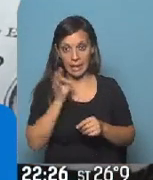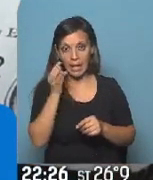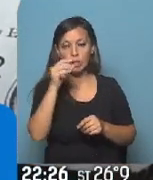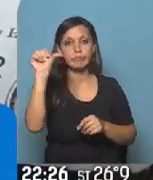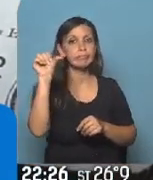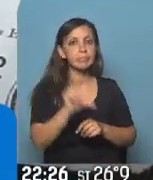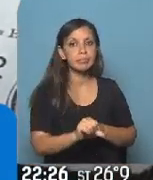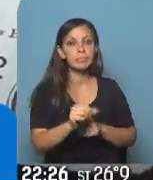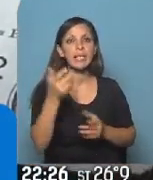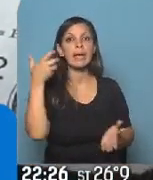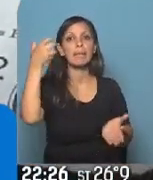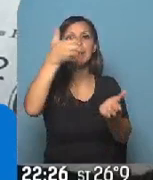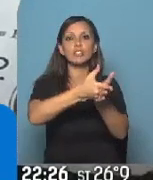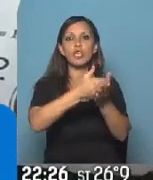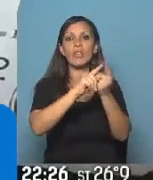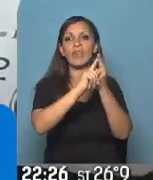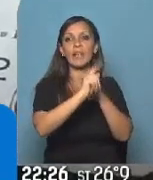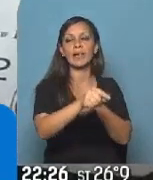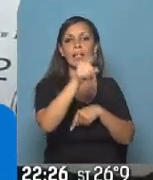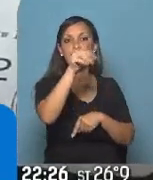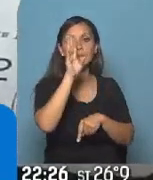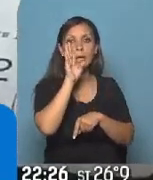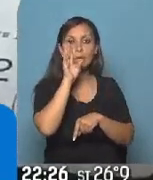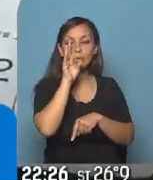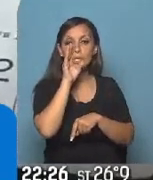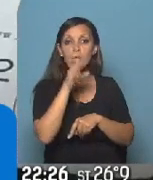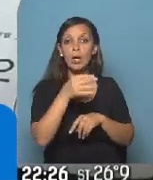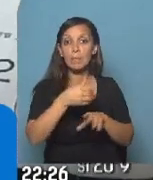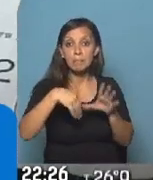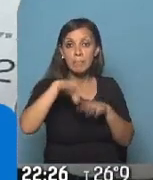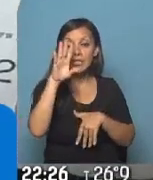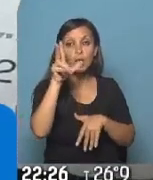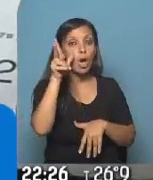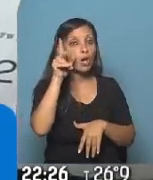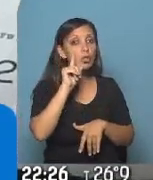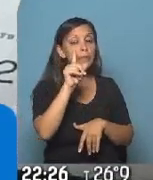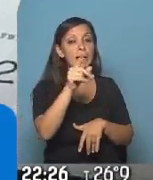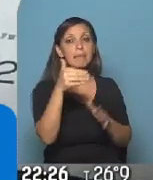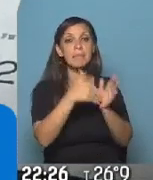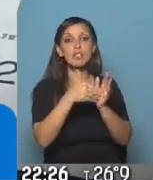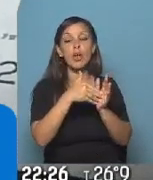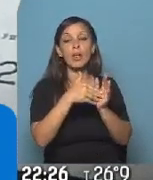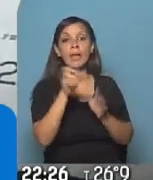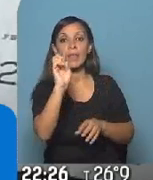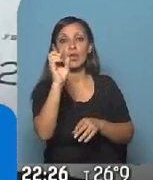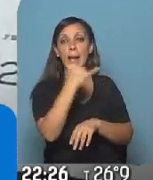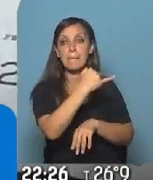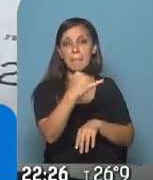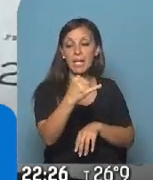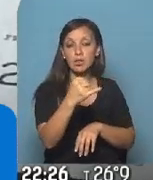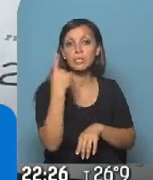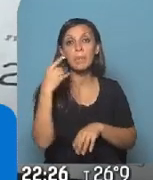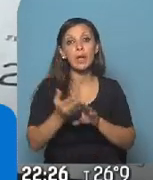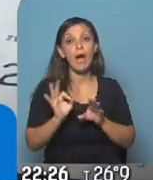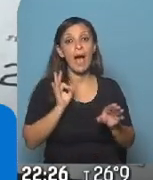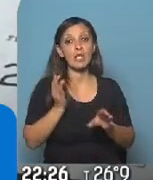extranjera directa en Estados Unidos, que resultó negativa en más de 8 mil millones de dólares, cuando en 2017 era la más alta